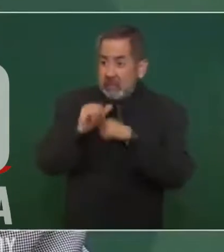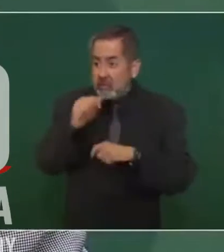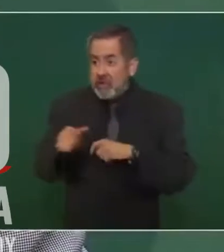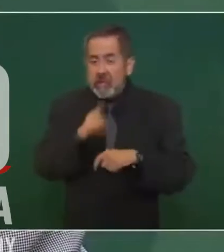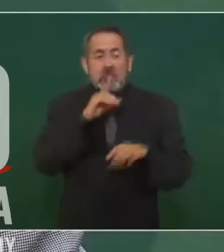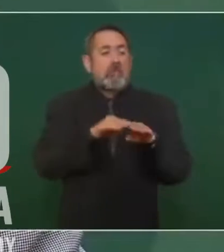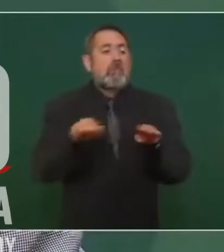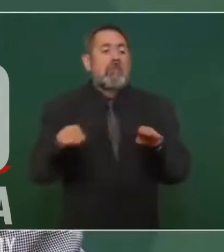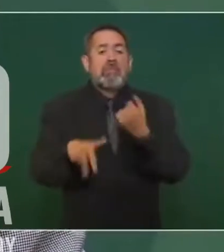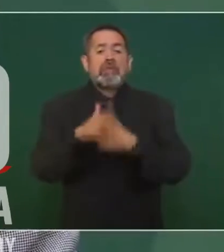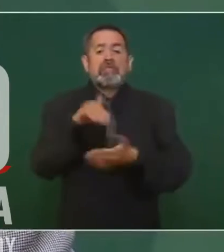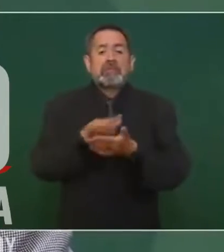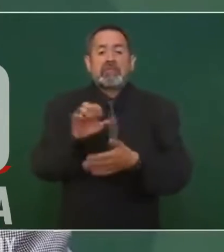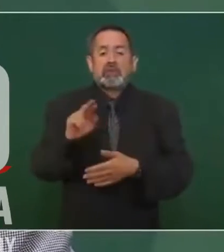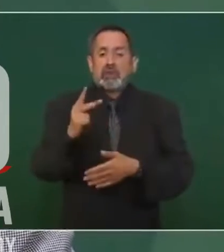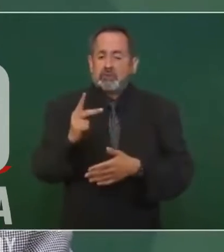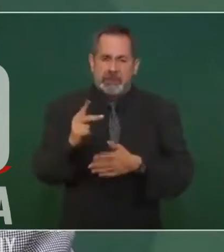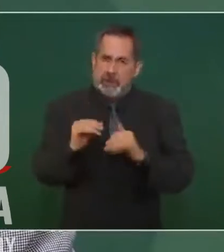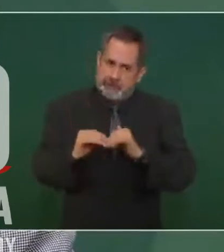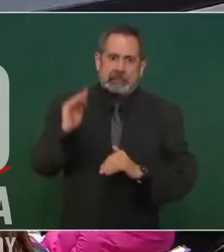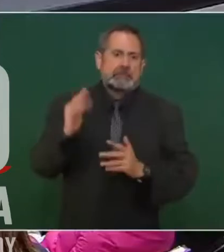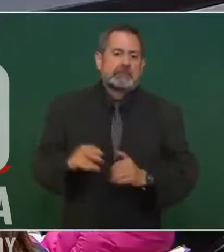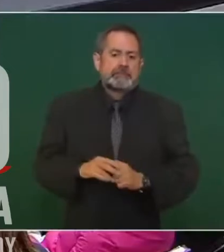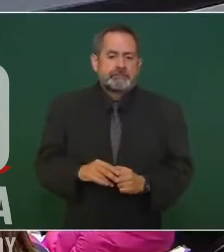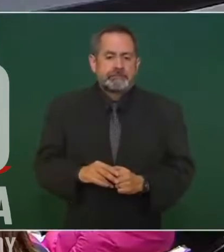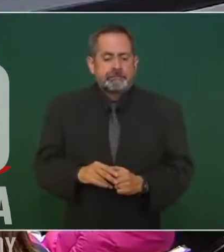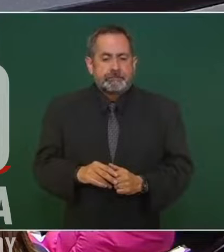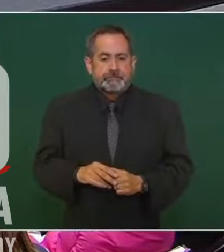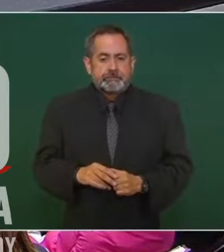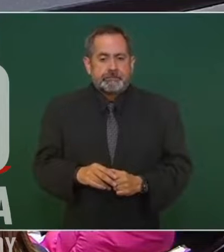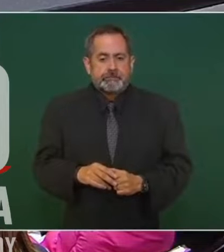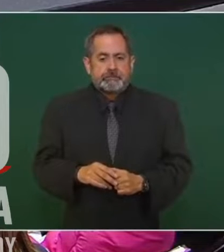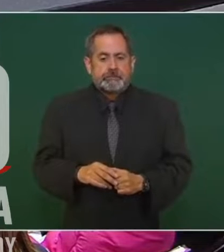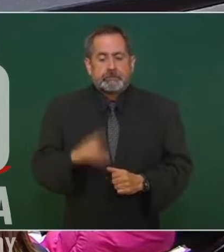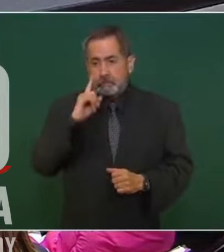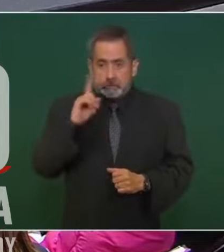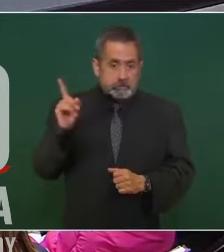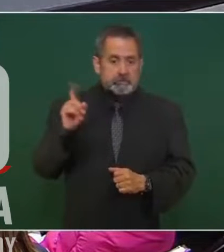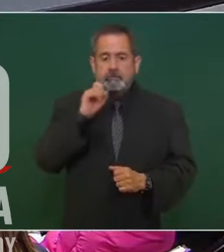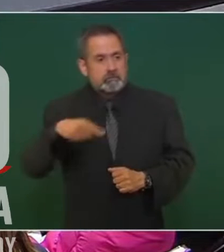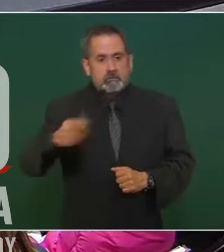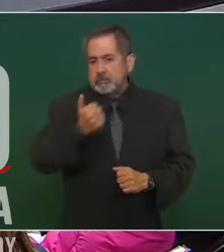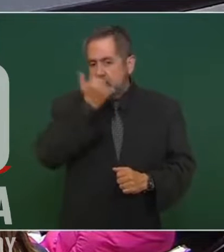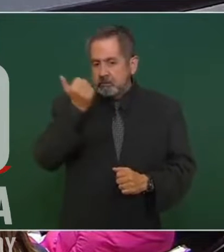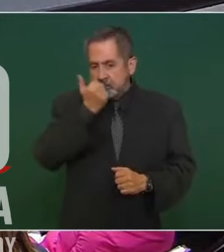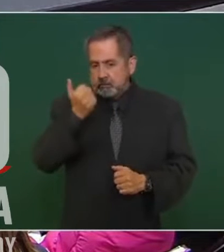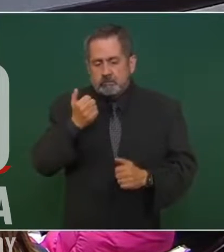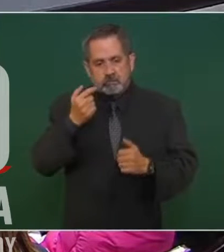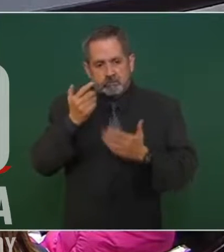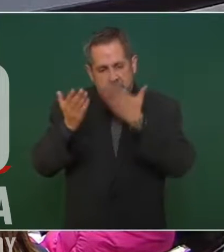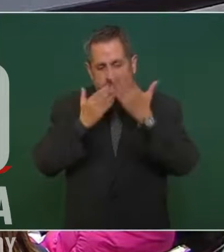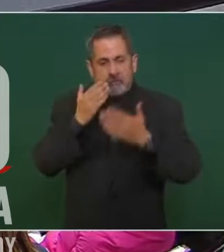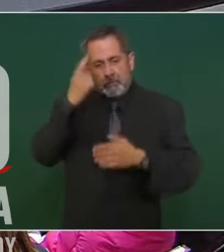en 13,581. En la siguiente, por favor. También estos alumnos de